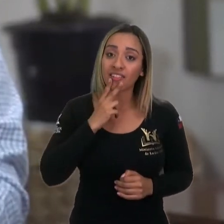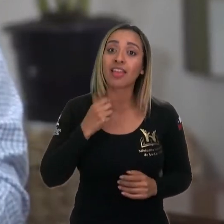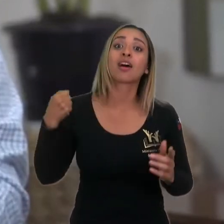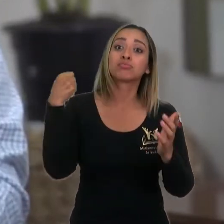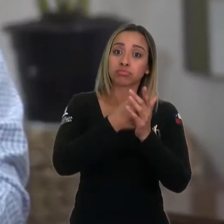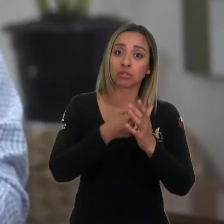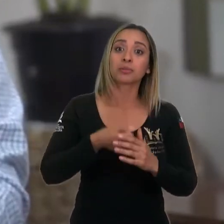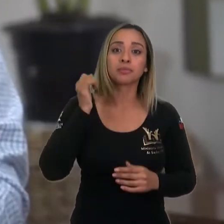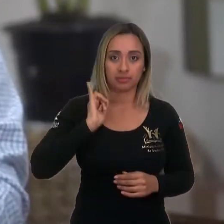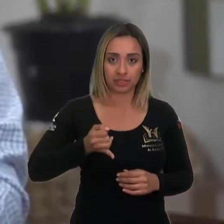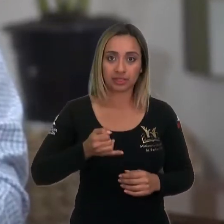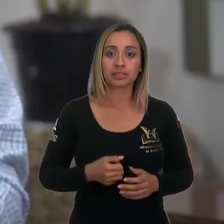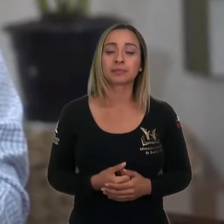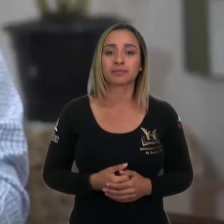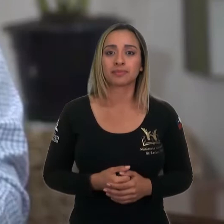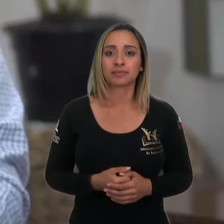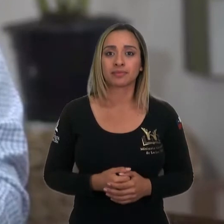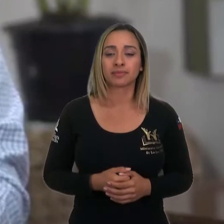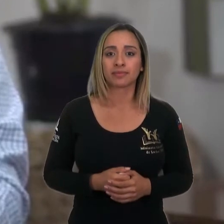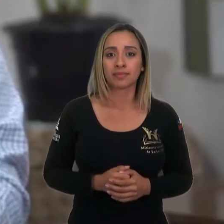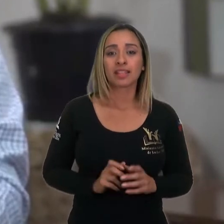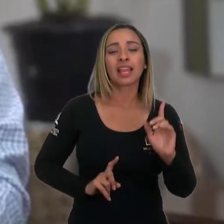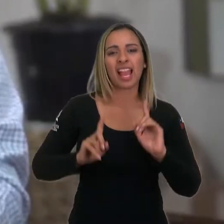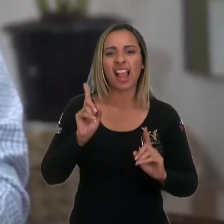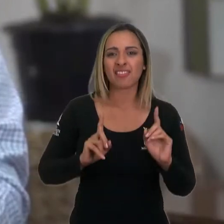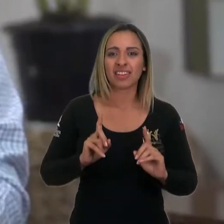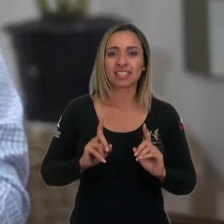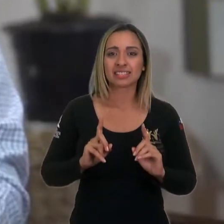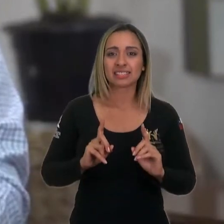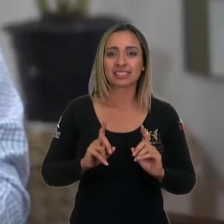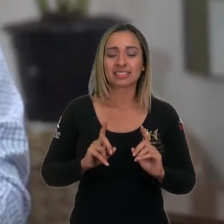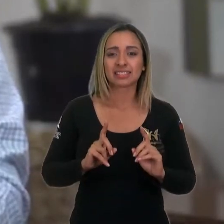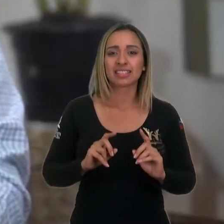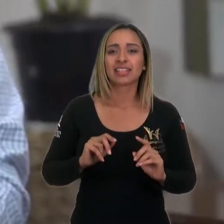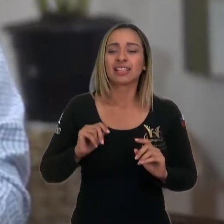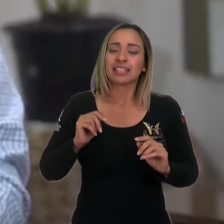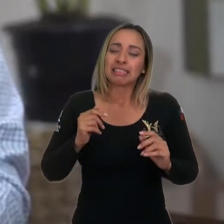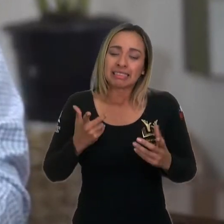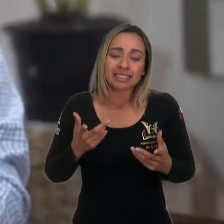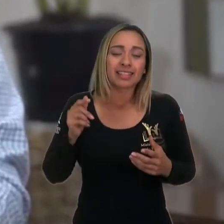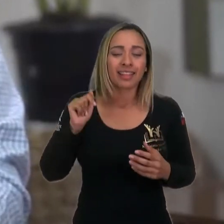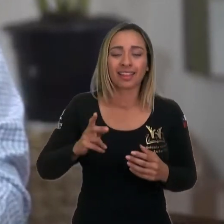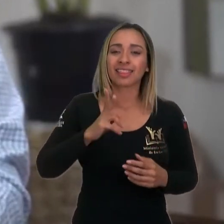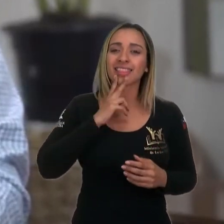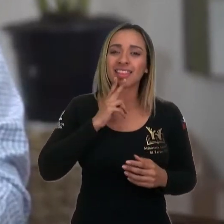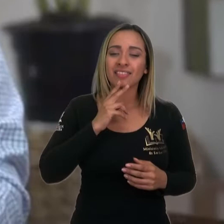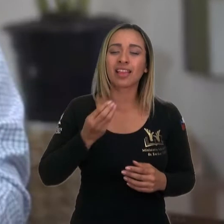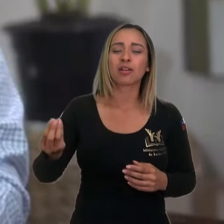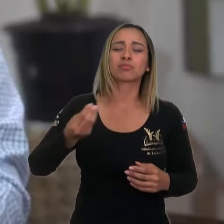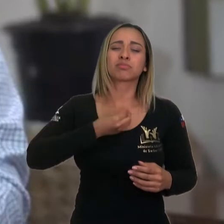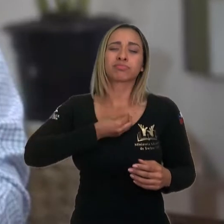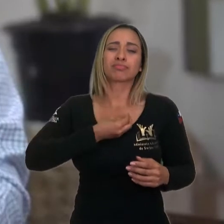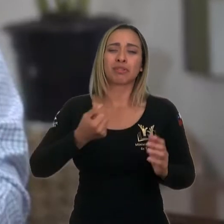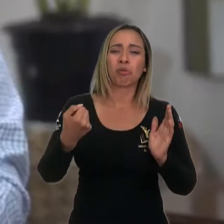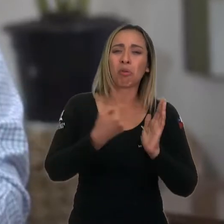Esta vida golpea, y a veces golpea duro. Esta vida te da a veces un golpe en el